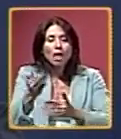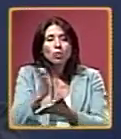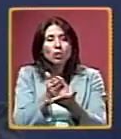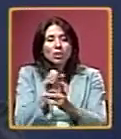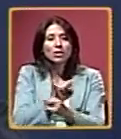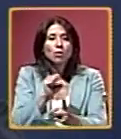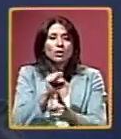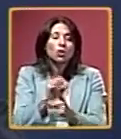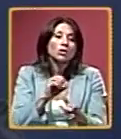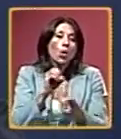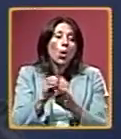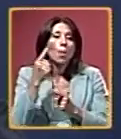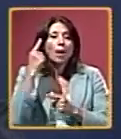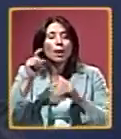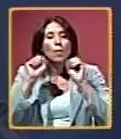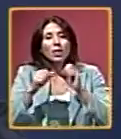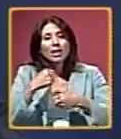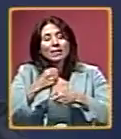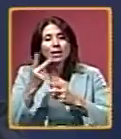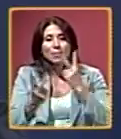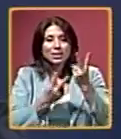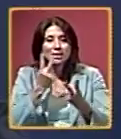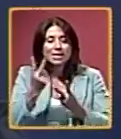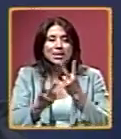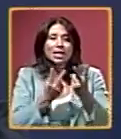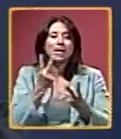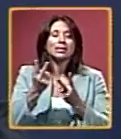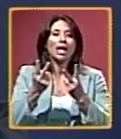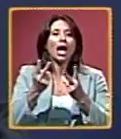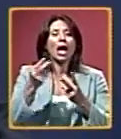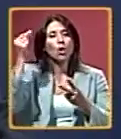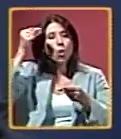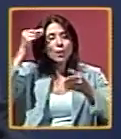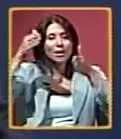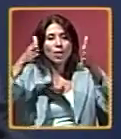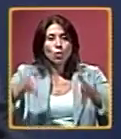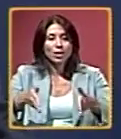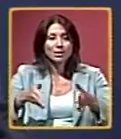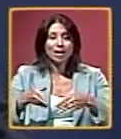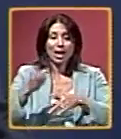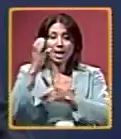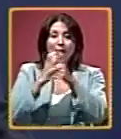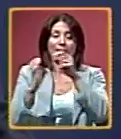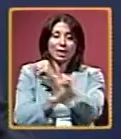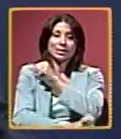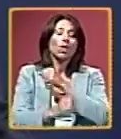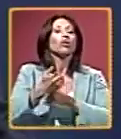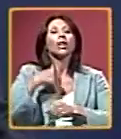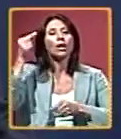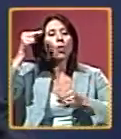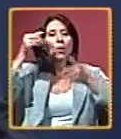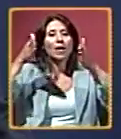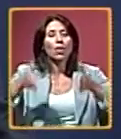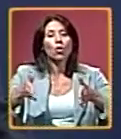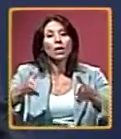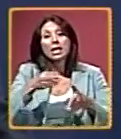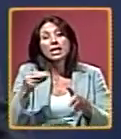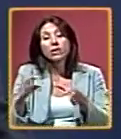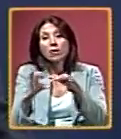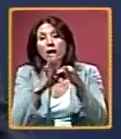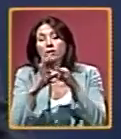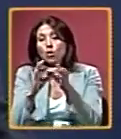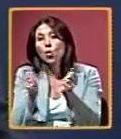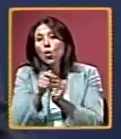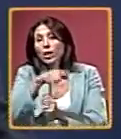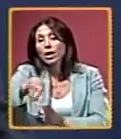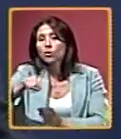viendo, o para poder hacer visitas, organizar visitas a gobernadores. Cada estado tiene un gobernador y la relación con algunos estados es